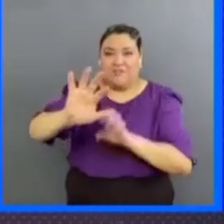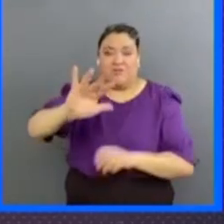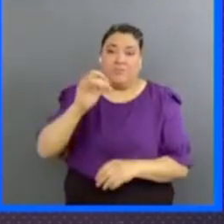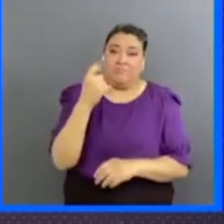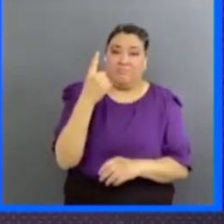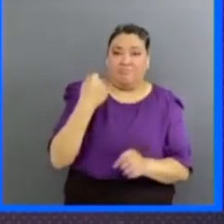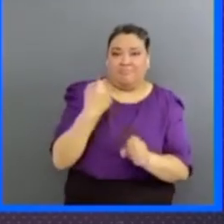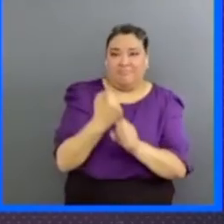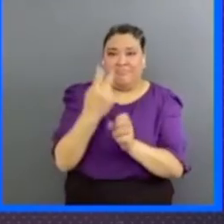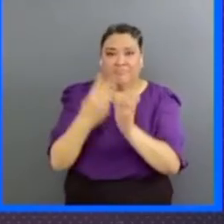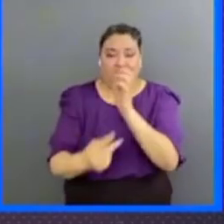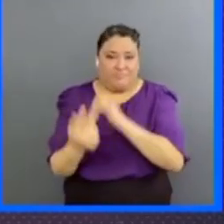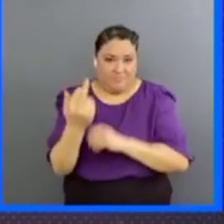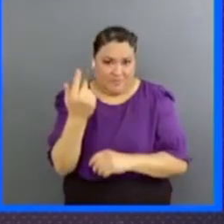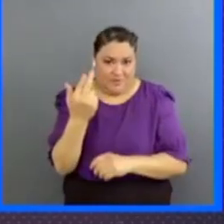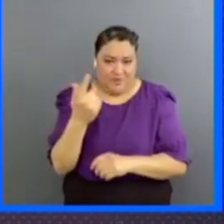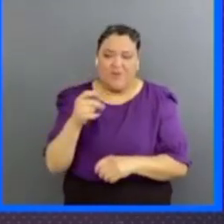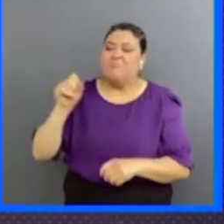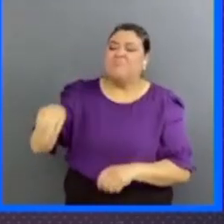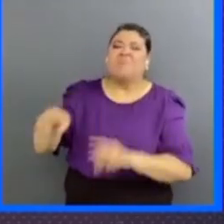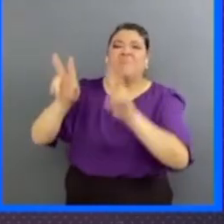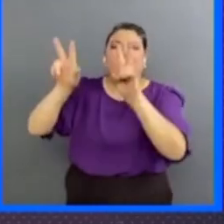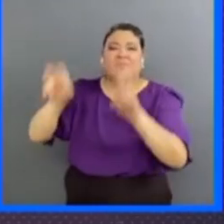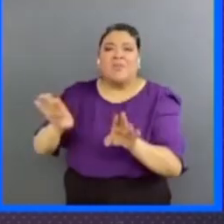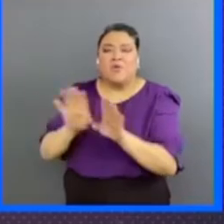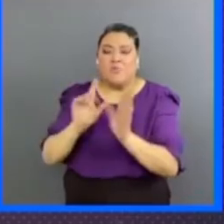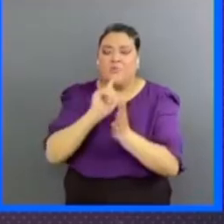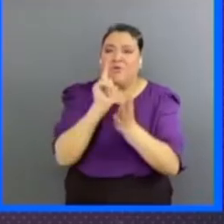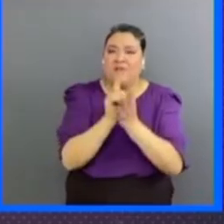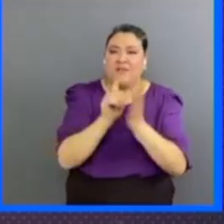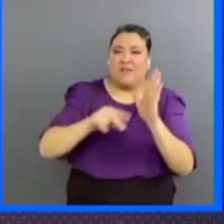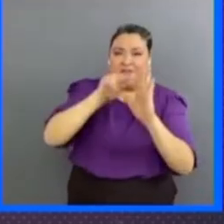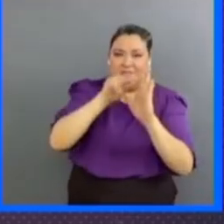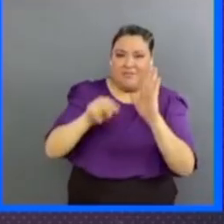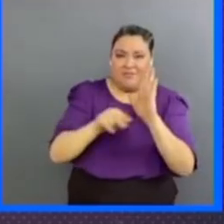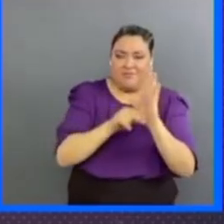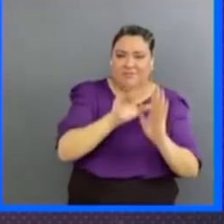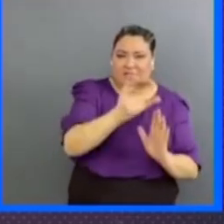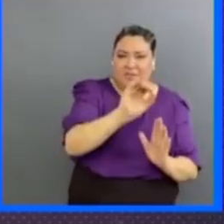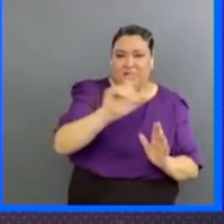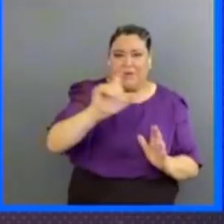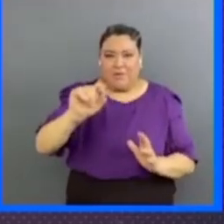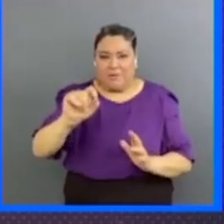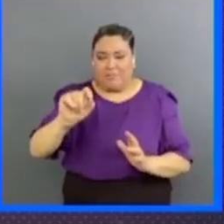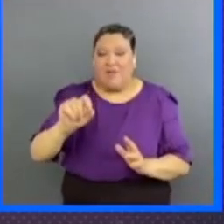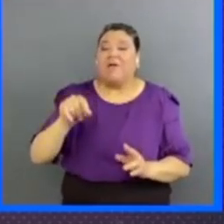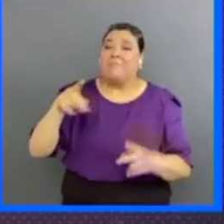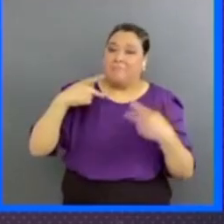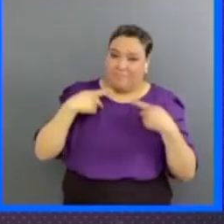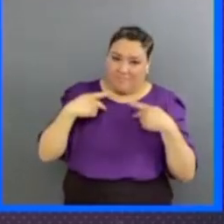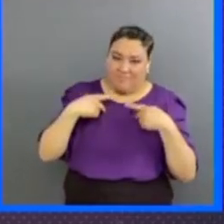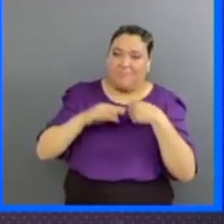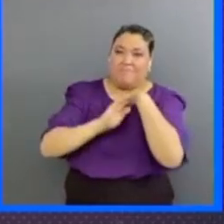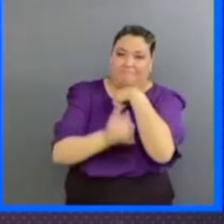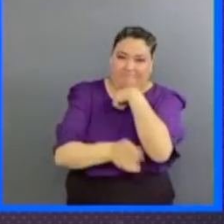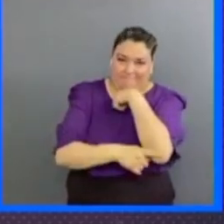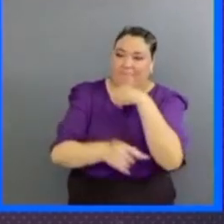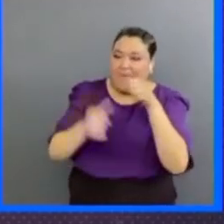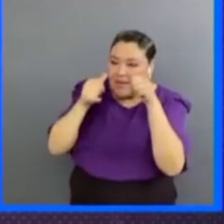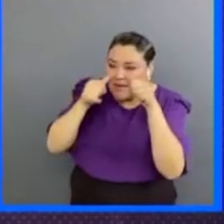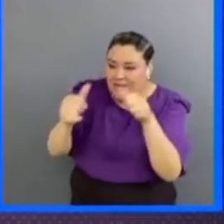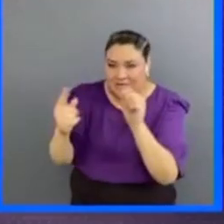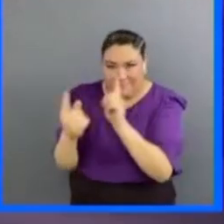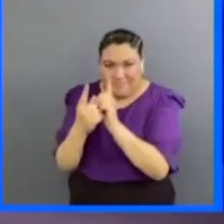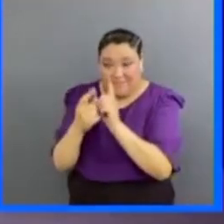751/2025 sobre la aplicación de la norma oficial mexicana 020 de atención materna y neonatal. Con ello se